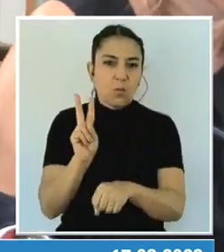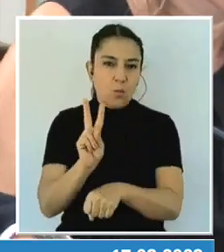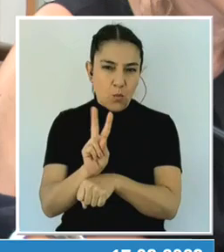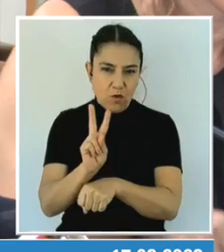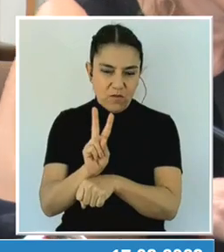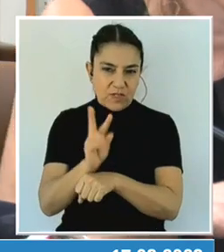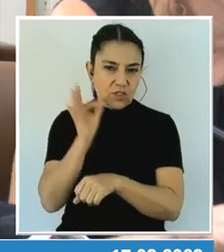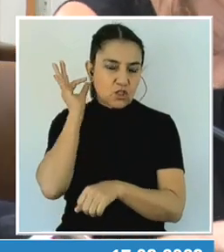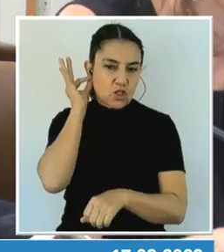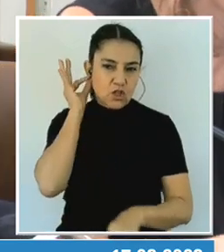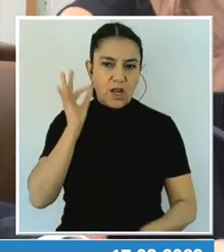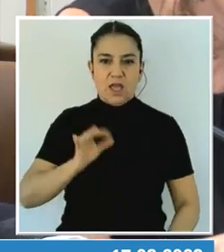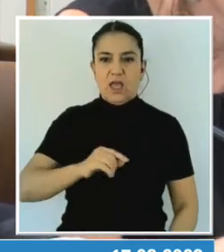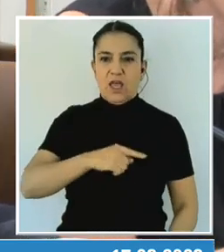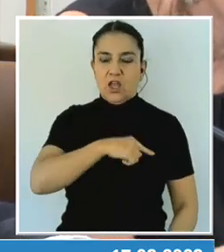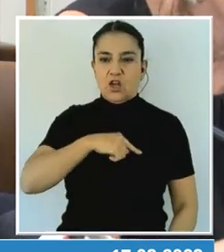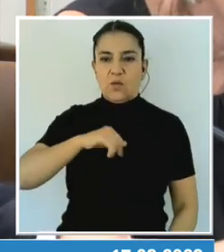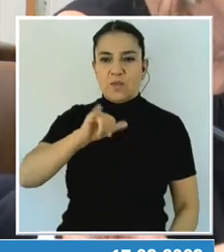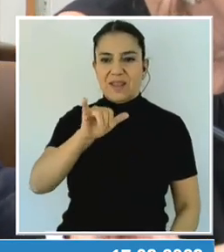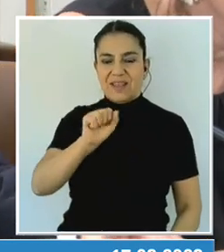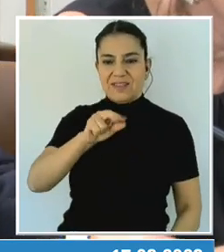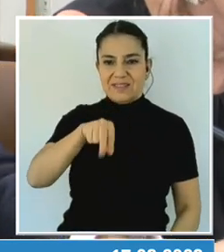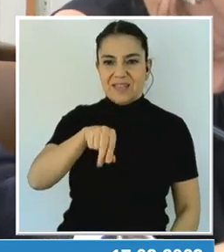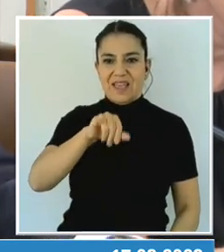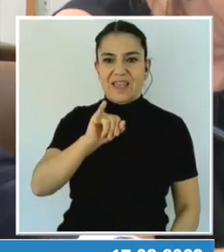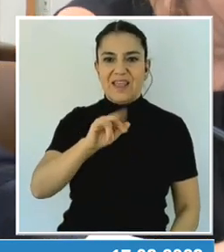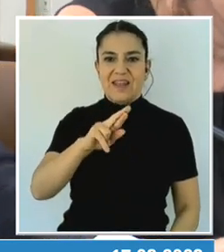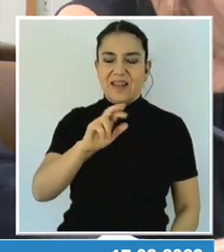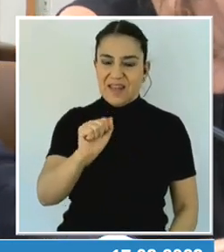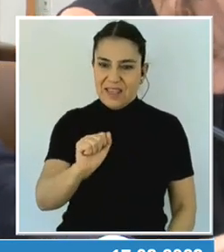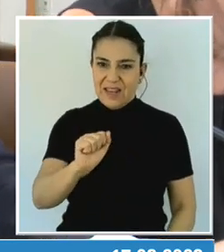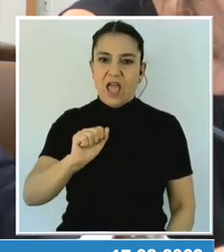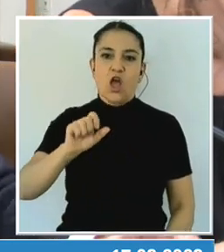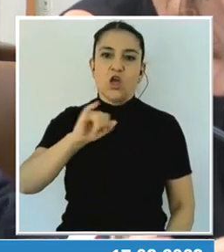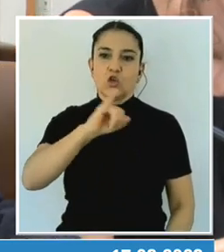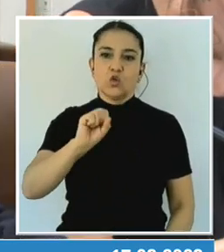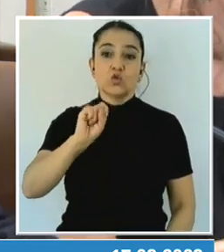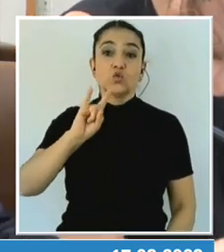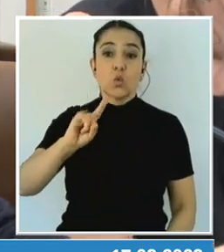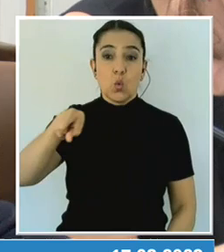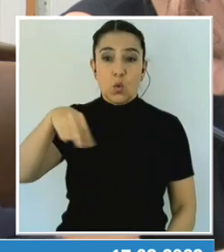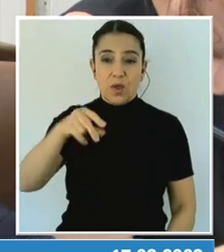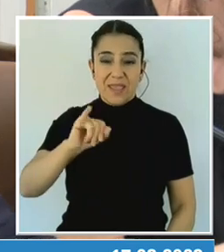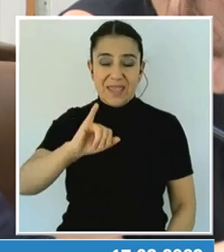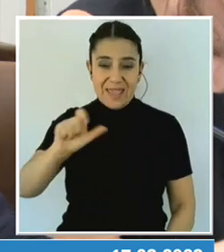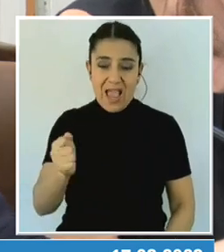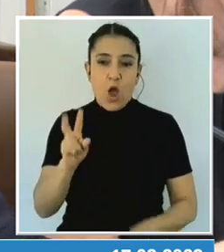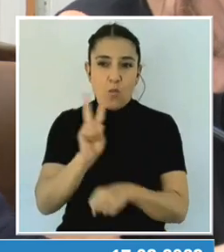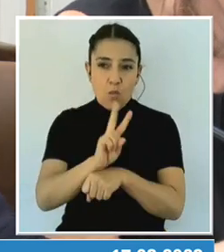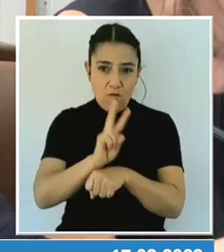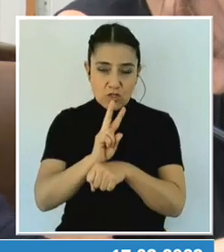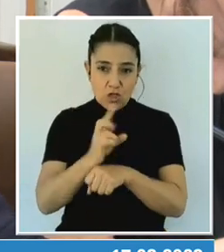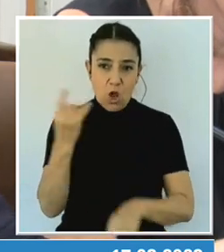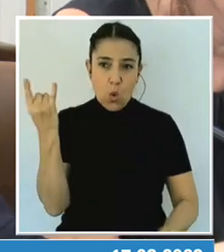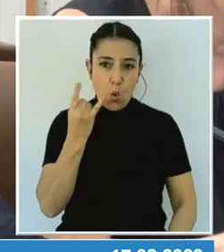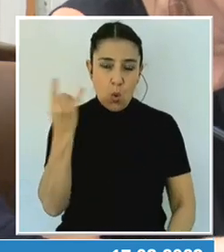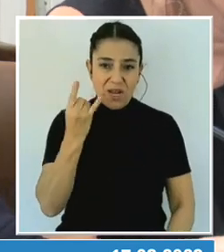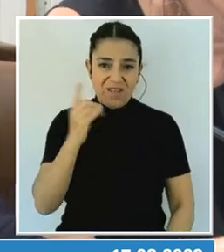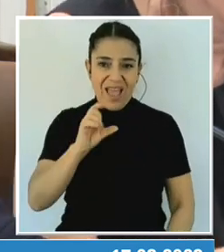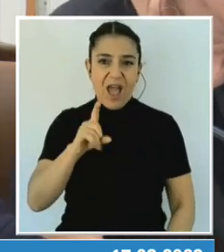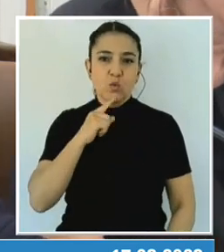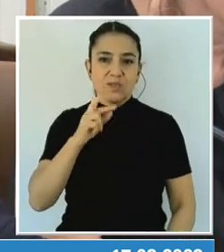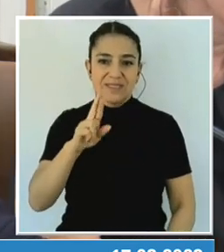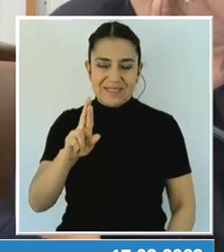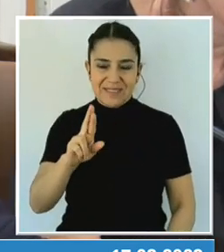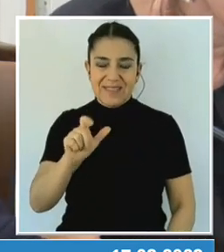Yanira Zúñiga, profesora de la Facultad de Ciencias Jurídicas Sociales de la Universidad Austral de Chile, quien también, profesora, usted está de manera telemática, le